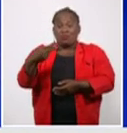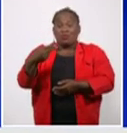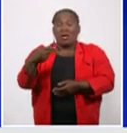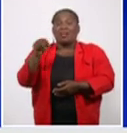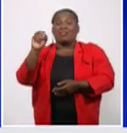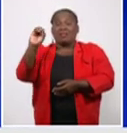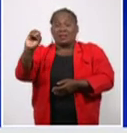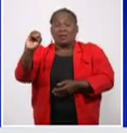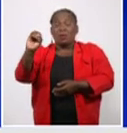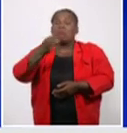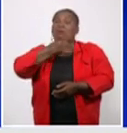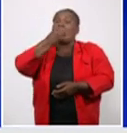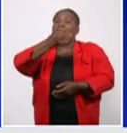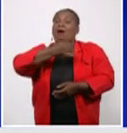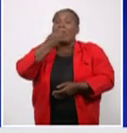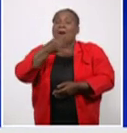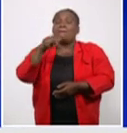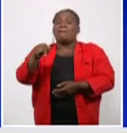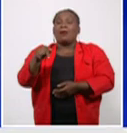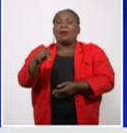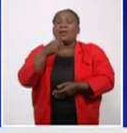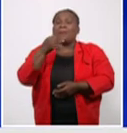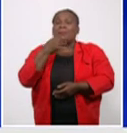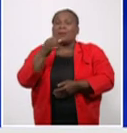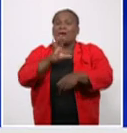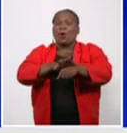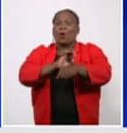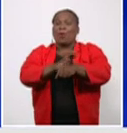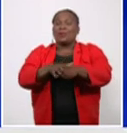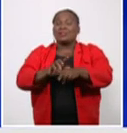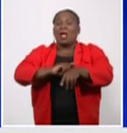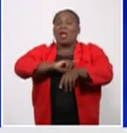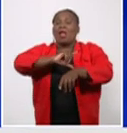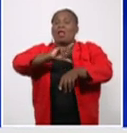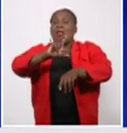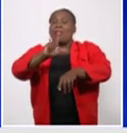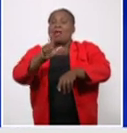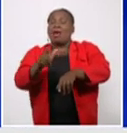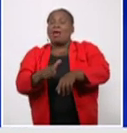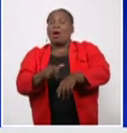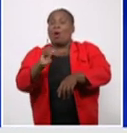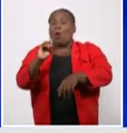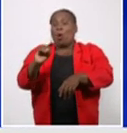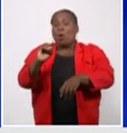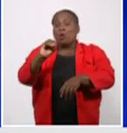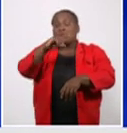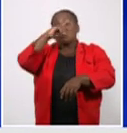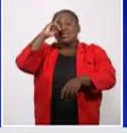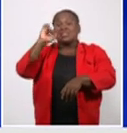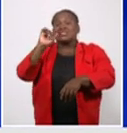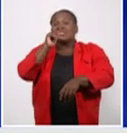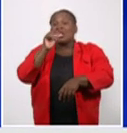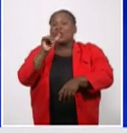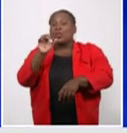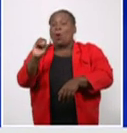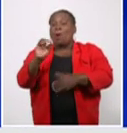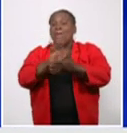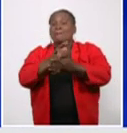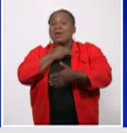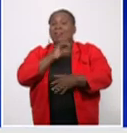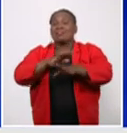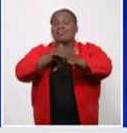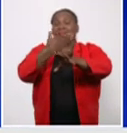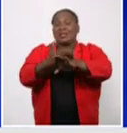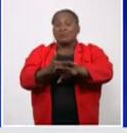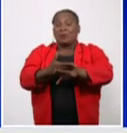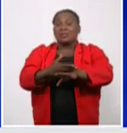para abordar el tema de la llamada COVID larga o síndrome post-COVID, que tiene que ver con las secuelas